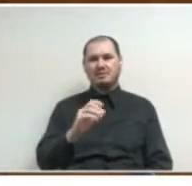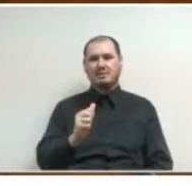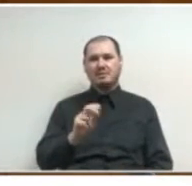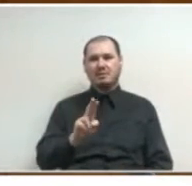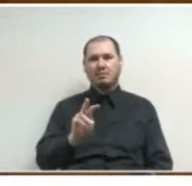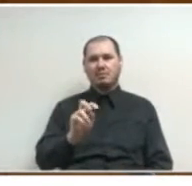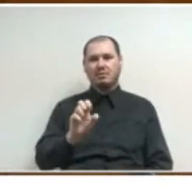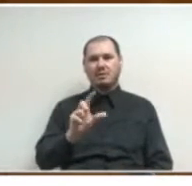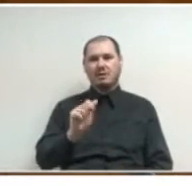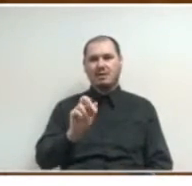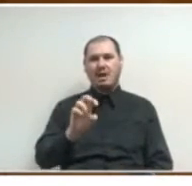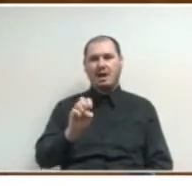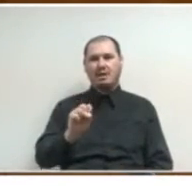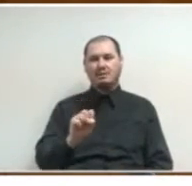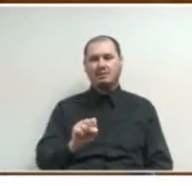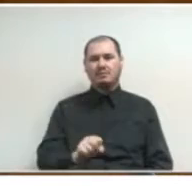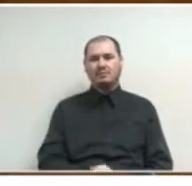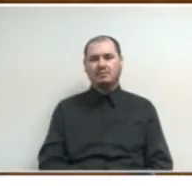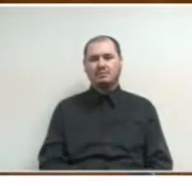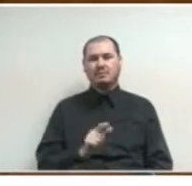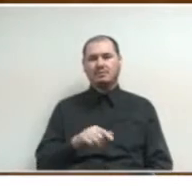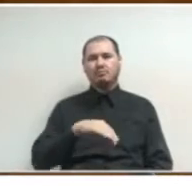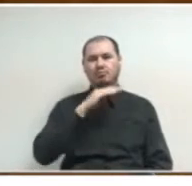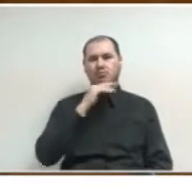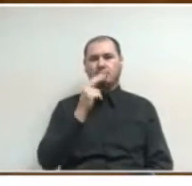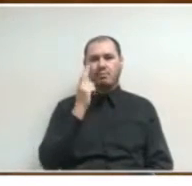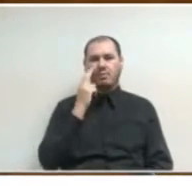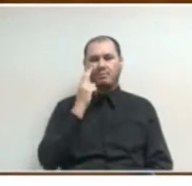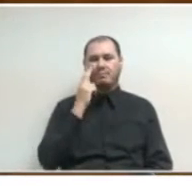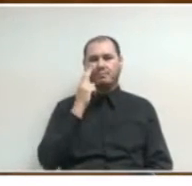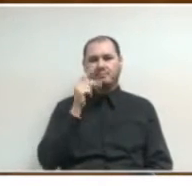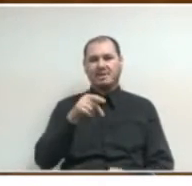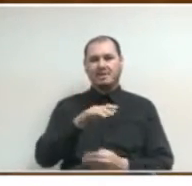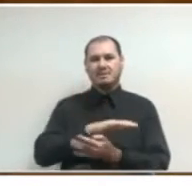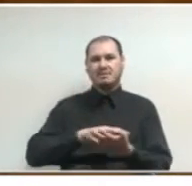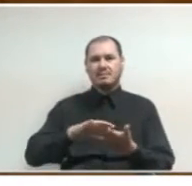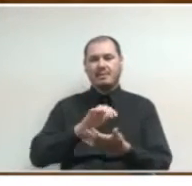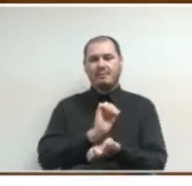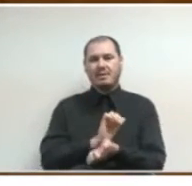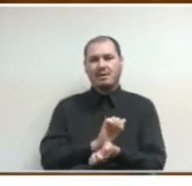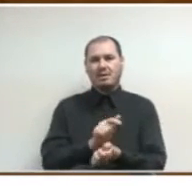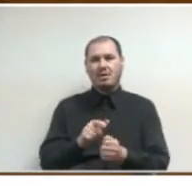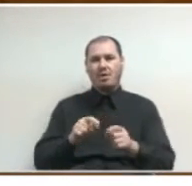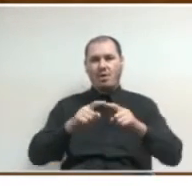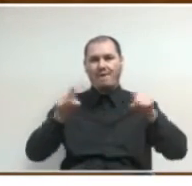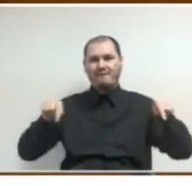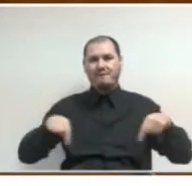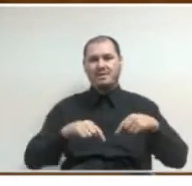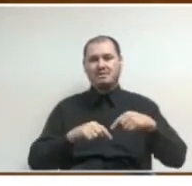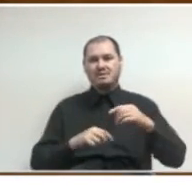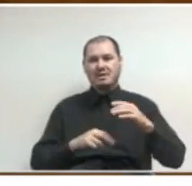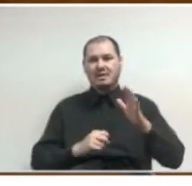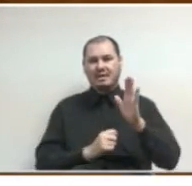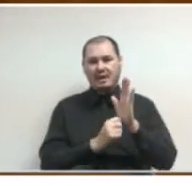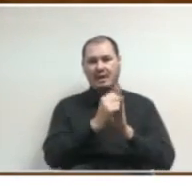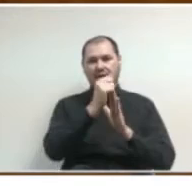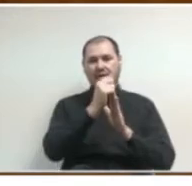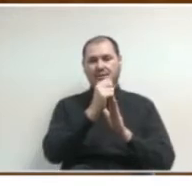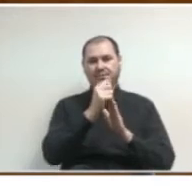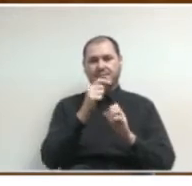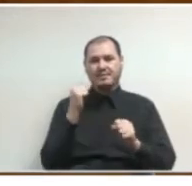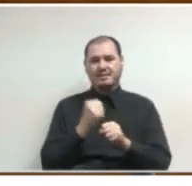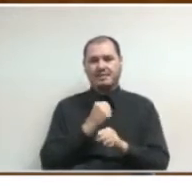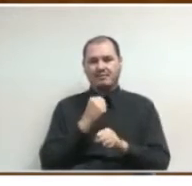muchos casos, entonces eso por lo que hace al sistema penal, la oficina técnica. Umiba inape, la sala penal, oficina